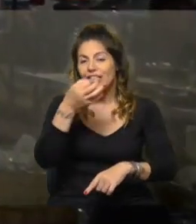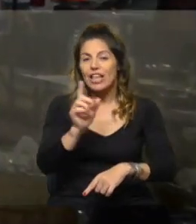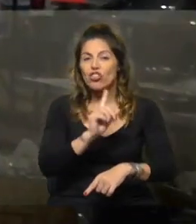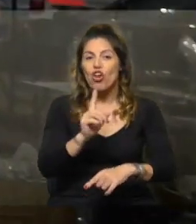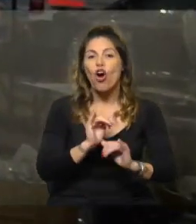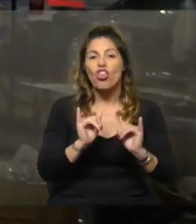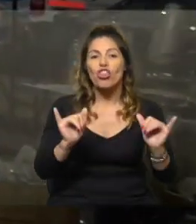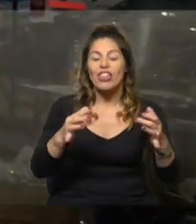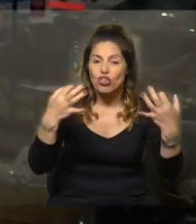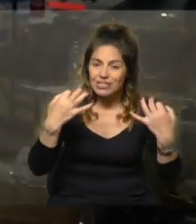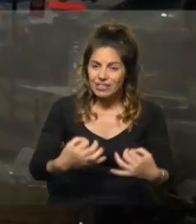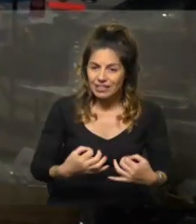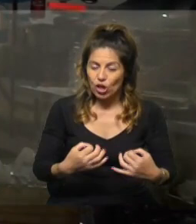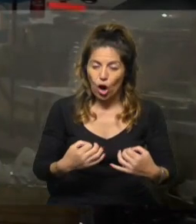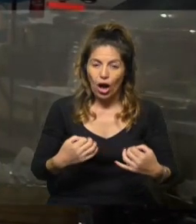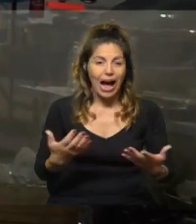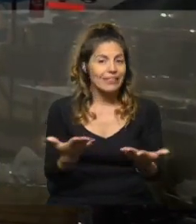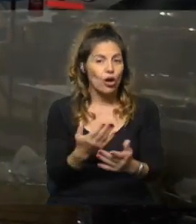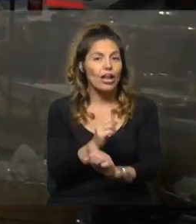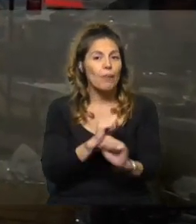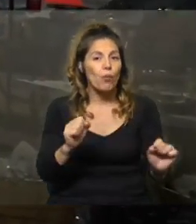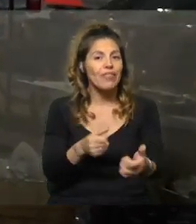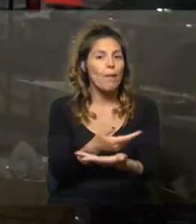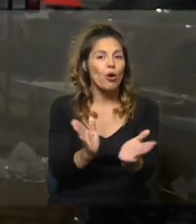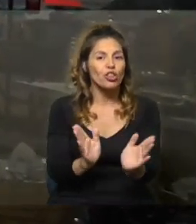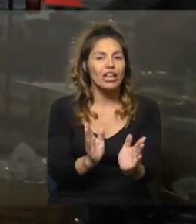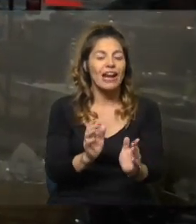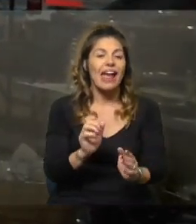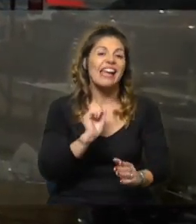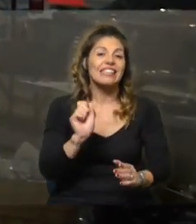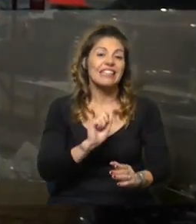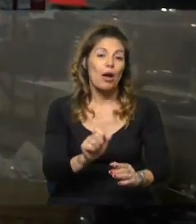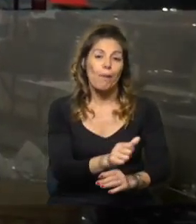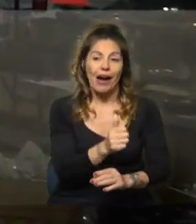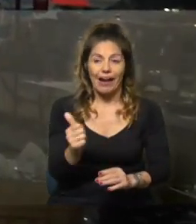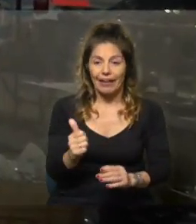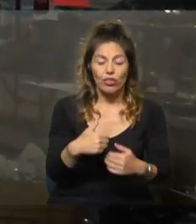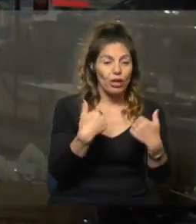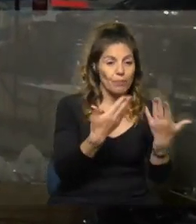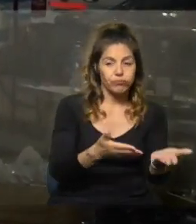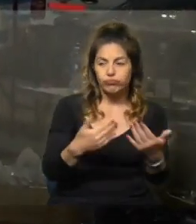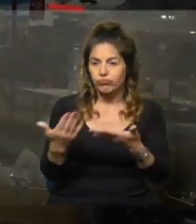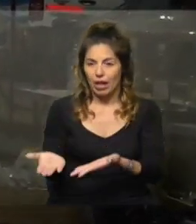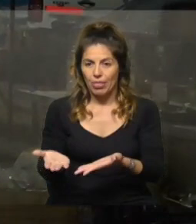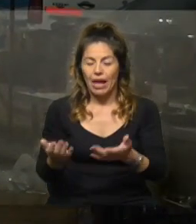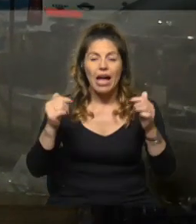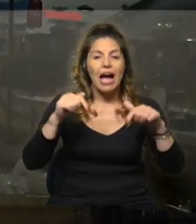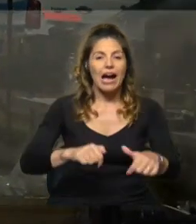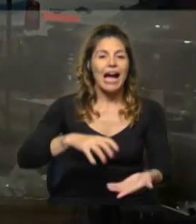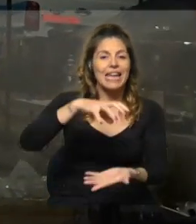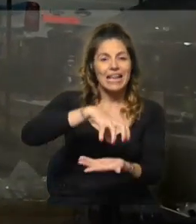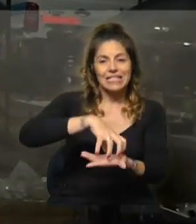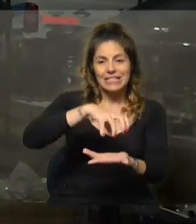dato certero hasta el momento que pueda indicar claramente hacia qué lado se inclina una balanza aquí en el centro de